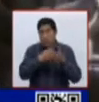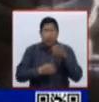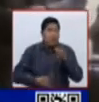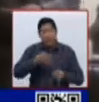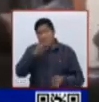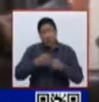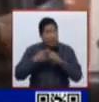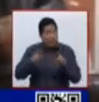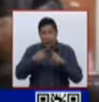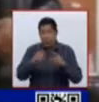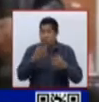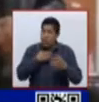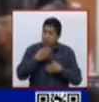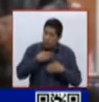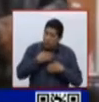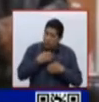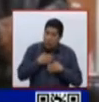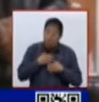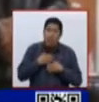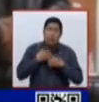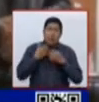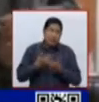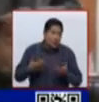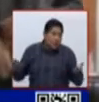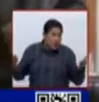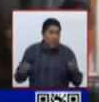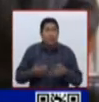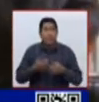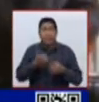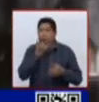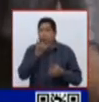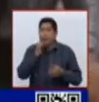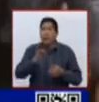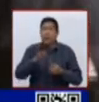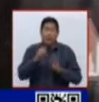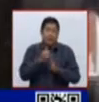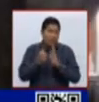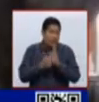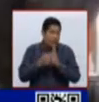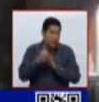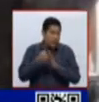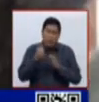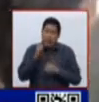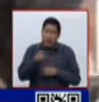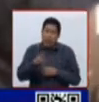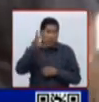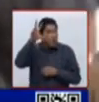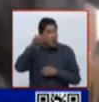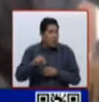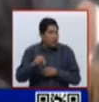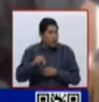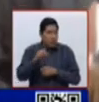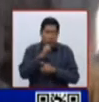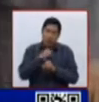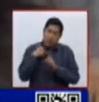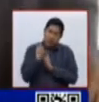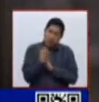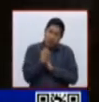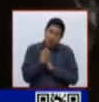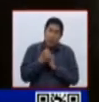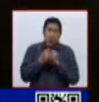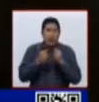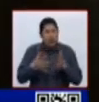con diferentes reclamos, alegatos que se están haciendo por parte de sus abogados, señalando que ella no estaría en condiciones de ni